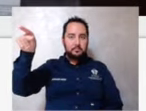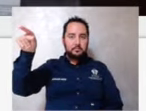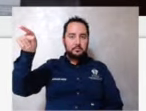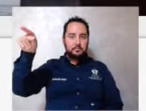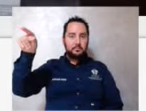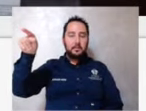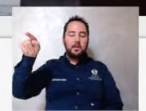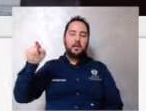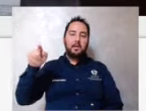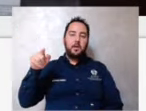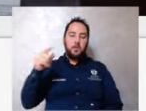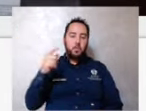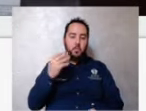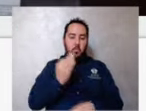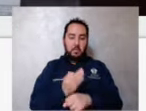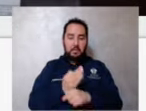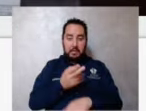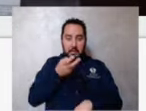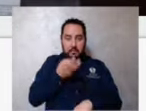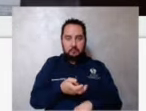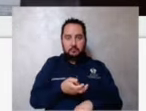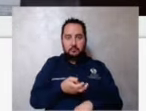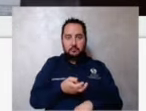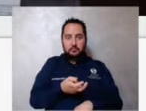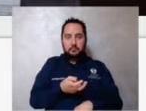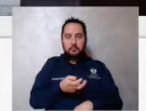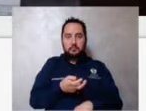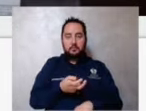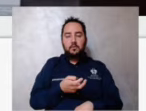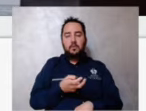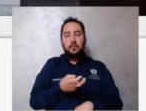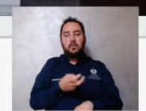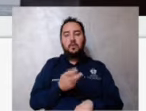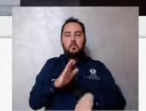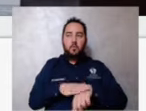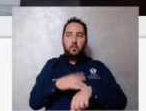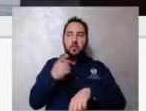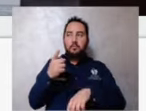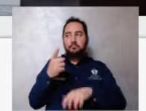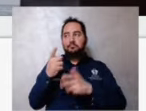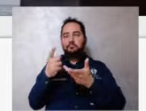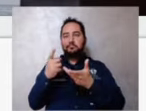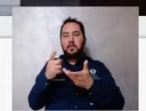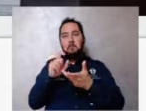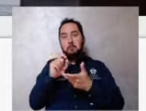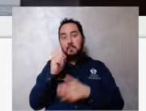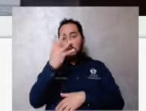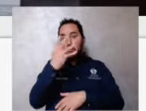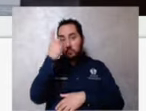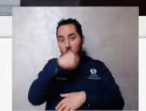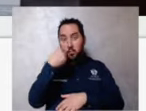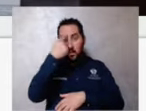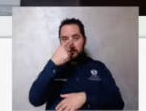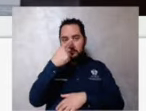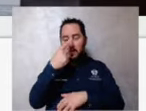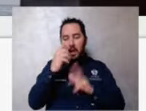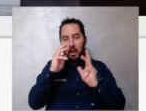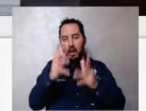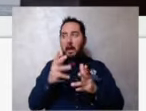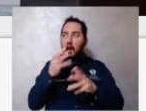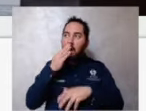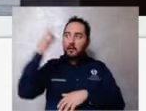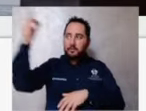el dictado del presente fallo en cumplimiento a su determinación respectiva dentro de las 24 horas siguientes a